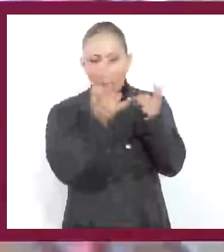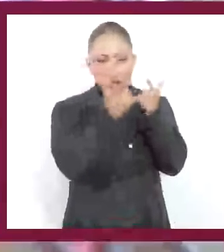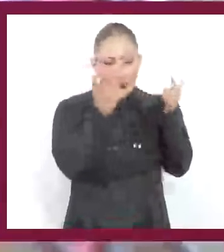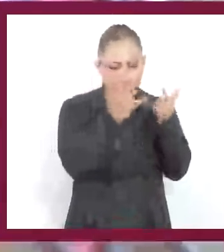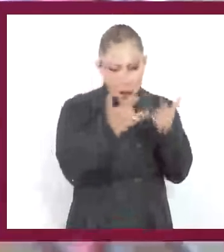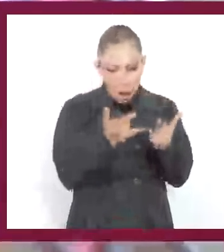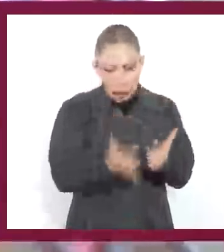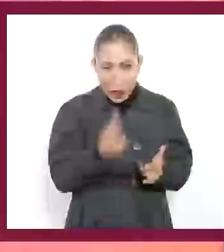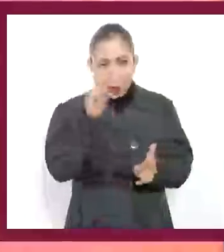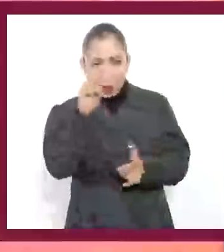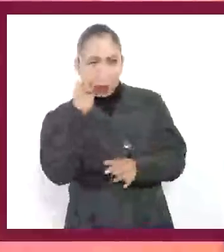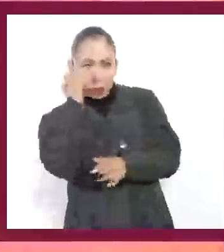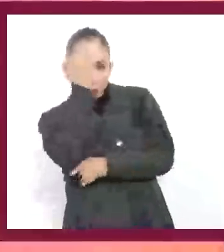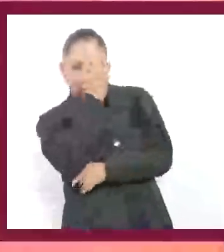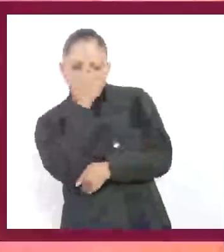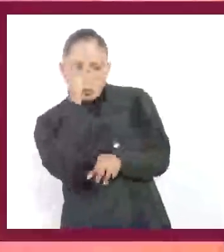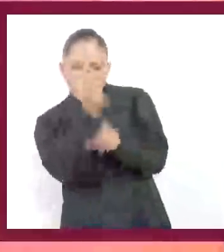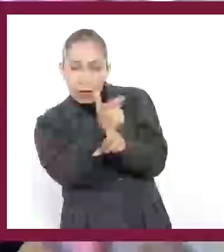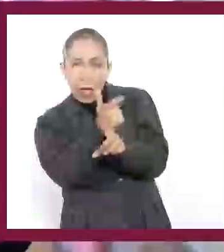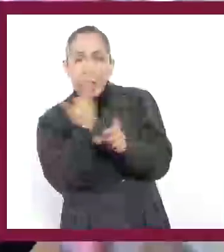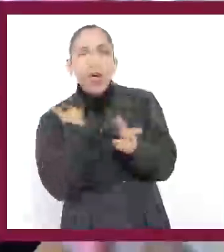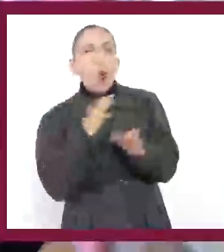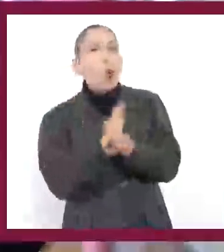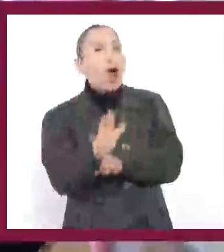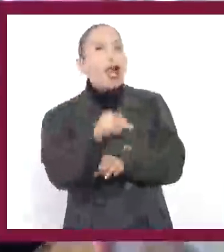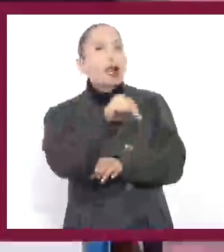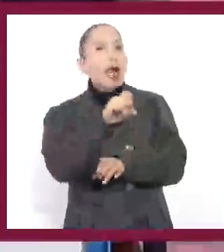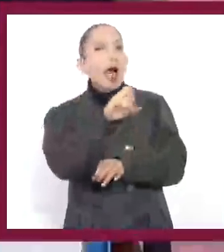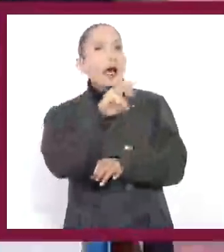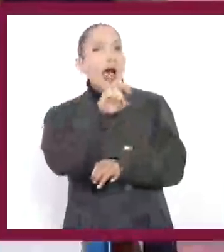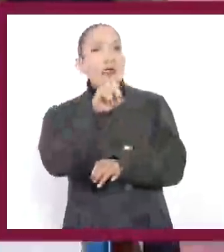narrativos y tendrán que identificar el tipo de narrador.